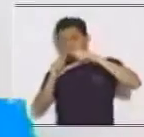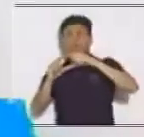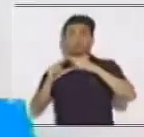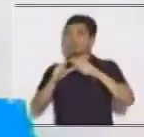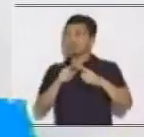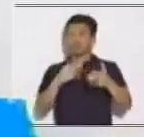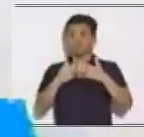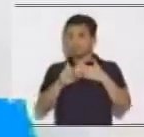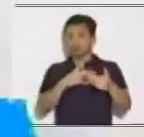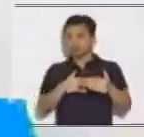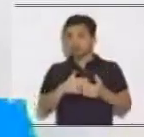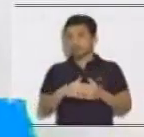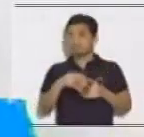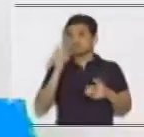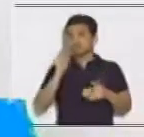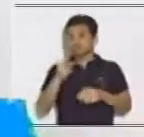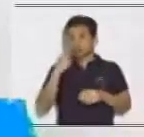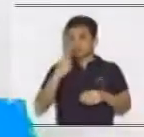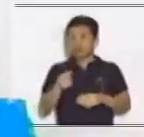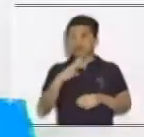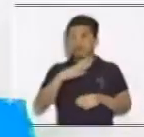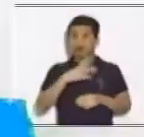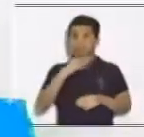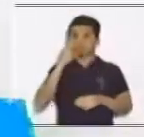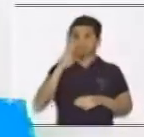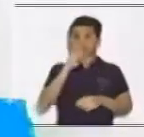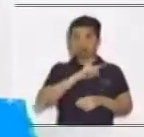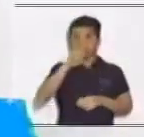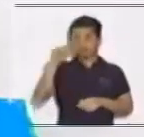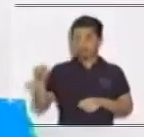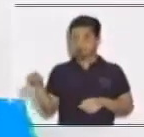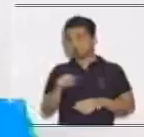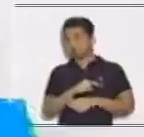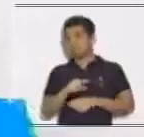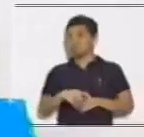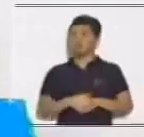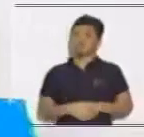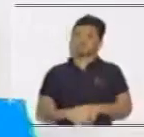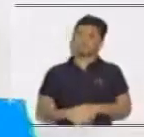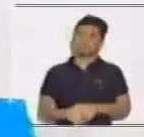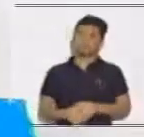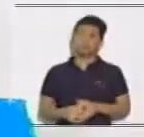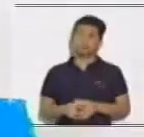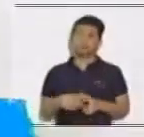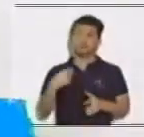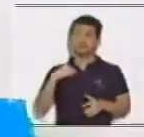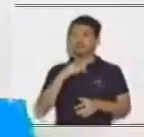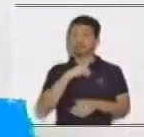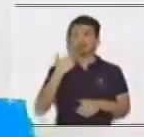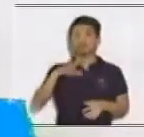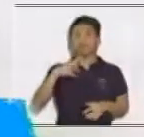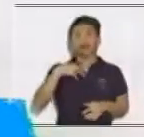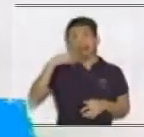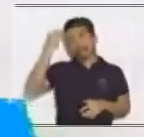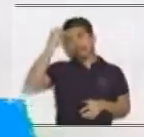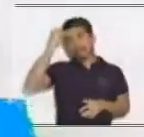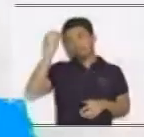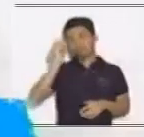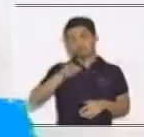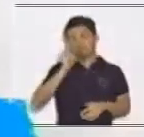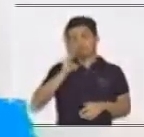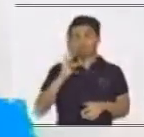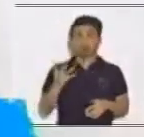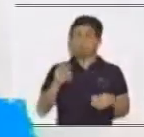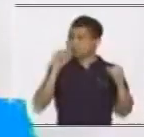triángulo. Tenemos una forma tradicional, ¿verdad? Ya fija en la mente. Cámbienla, porque el triángulo